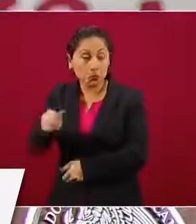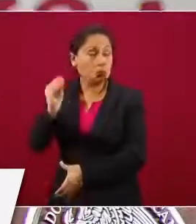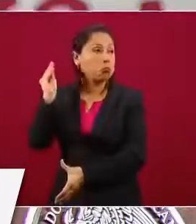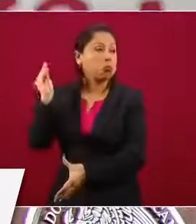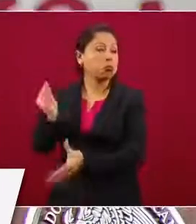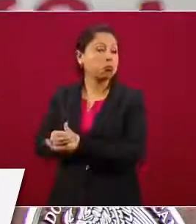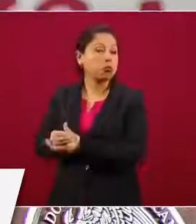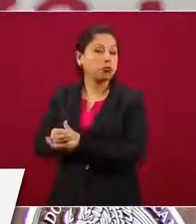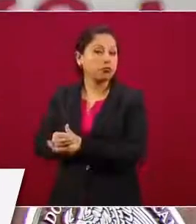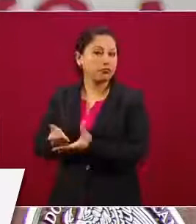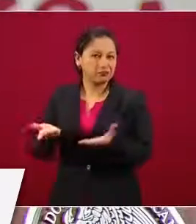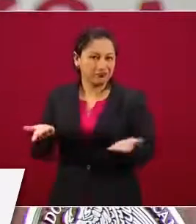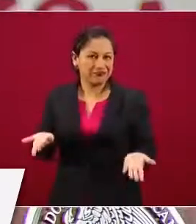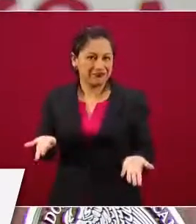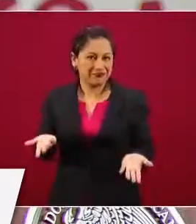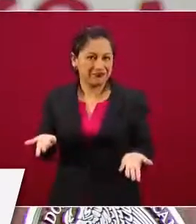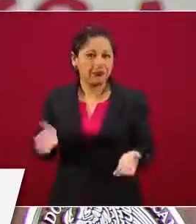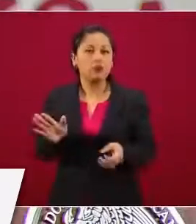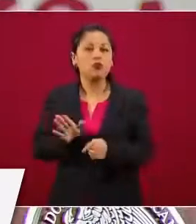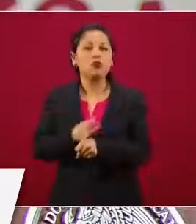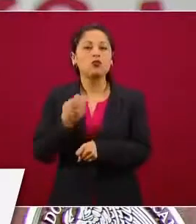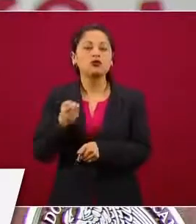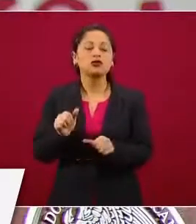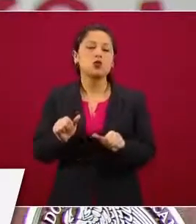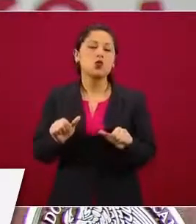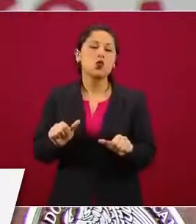se apropiaron